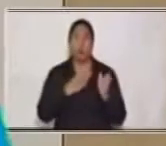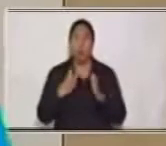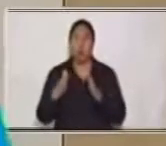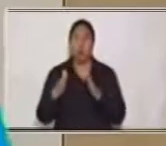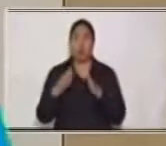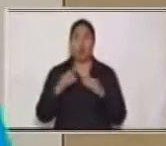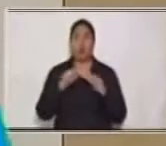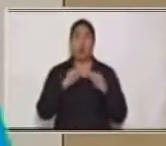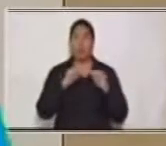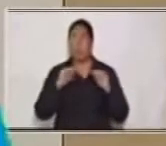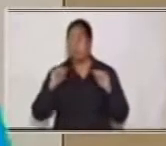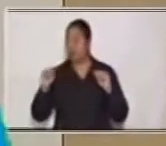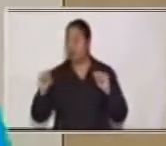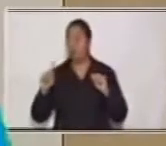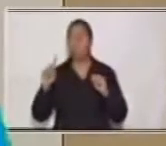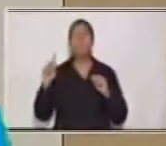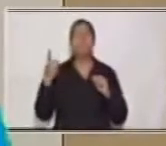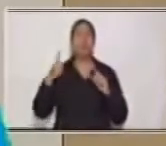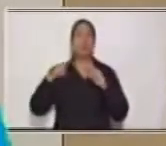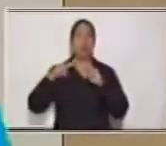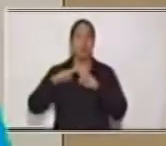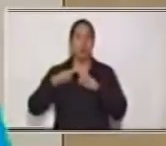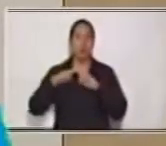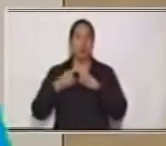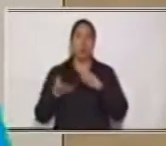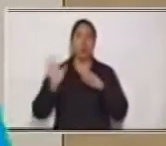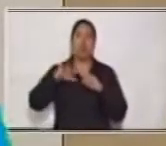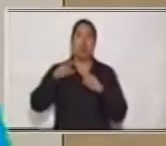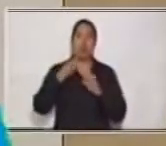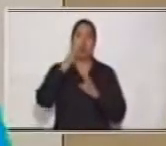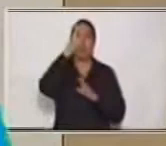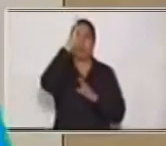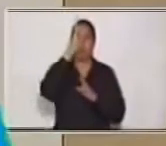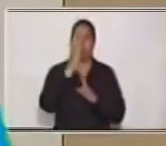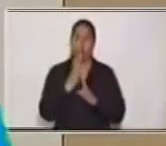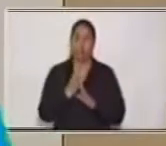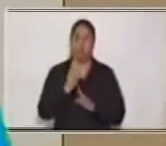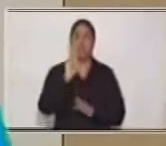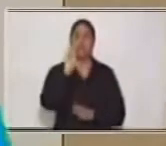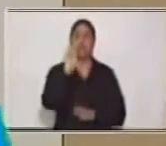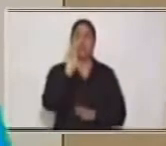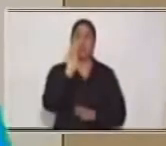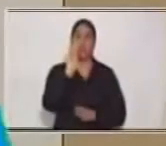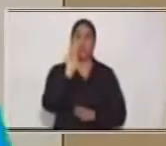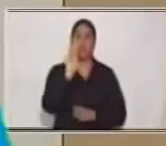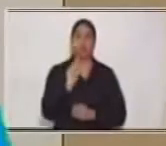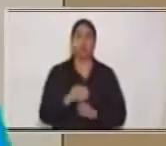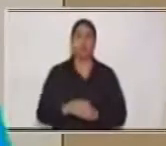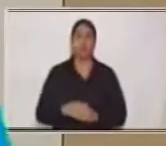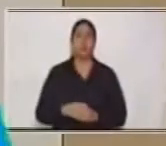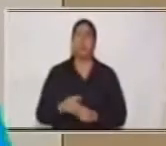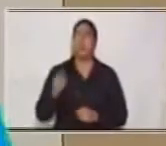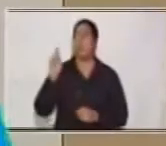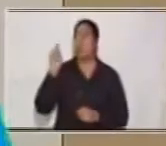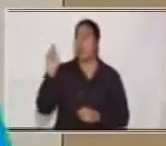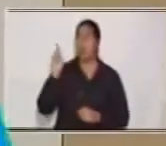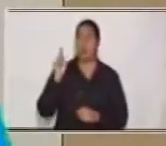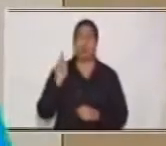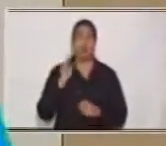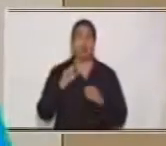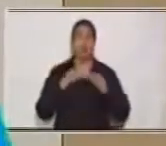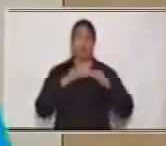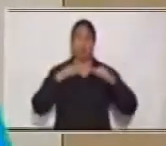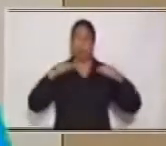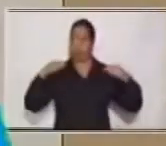las coordenadas X y luego Y. Entonces, en este caso, esta es la coordenada X y esta es